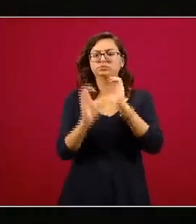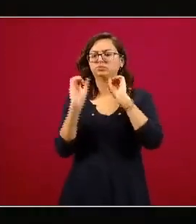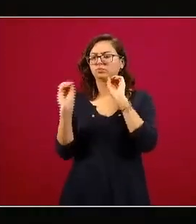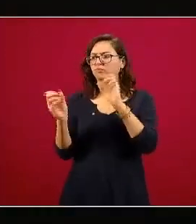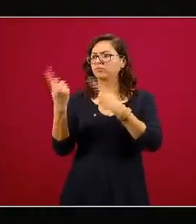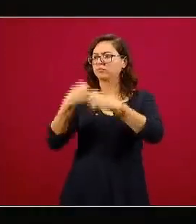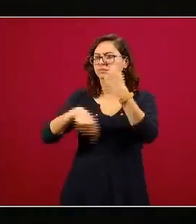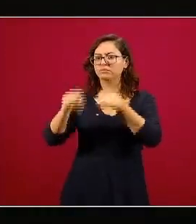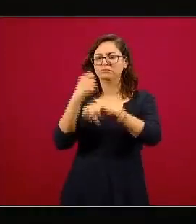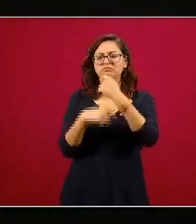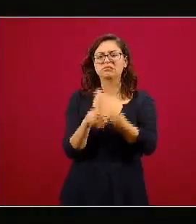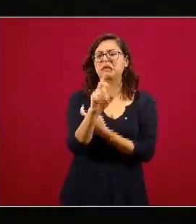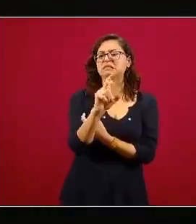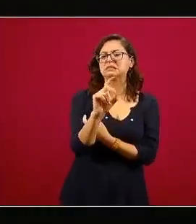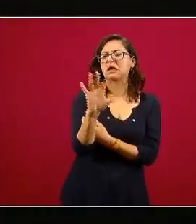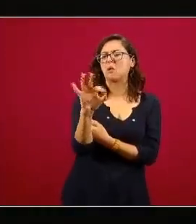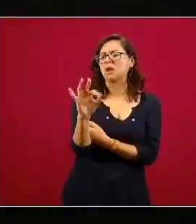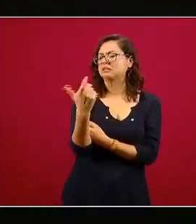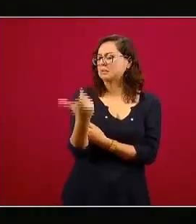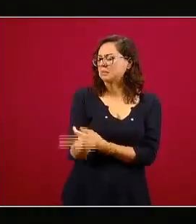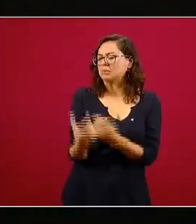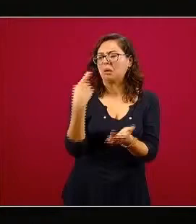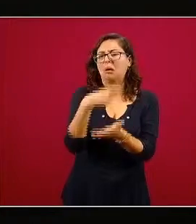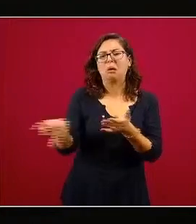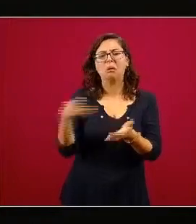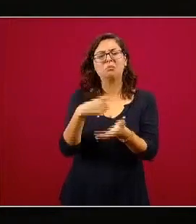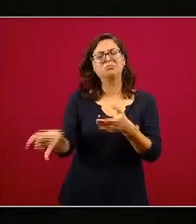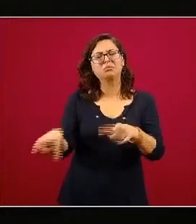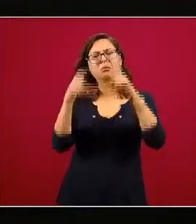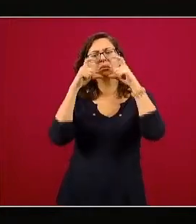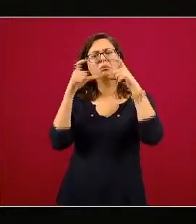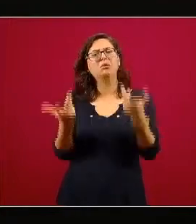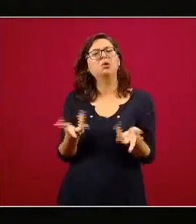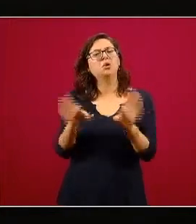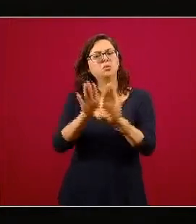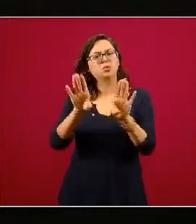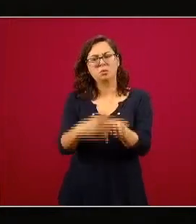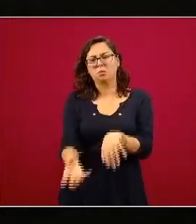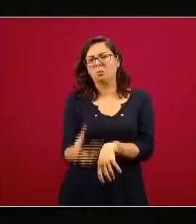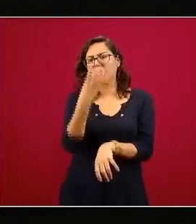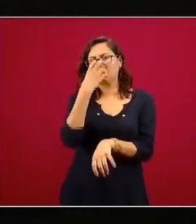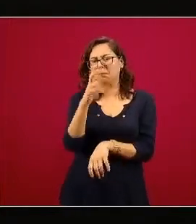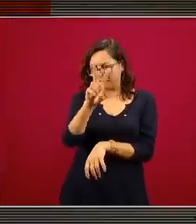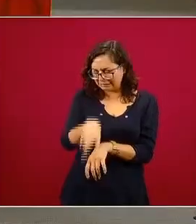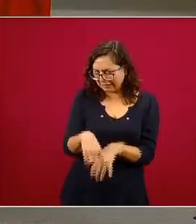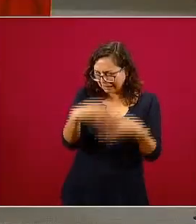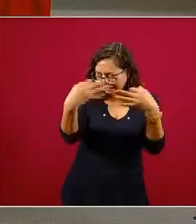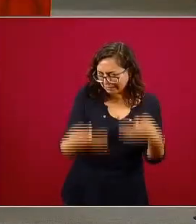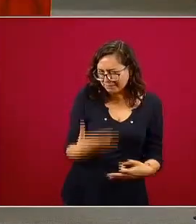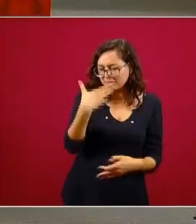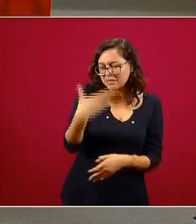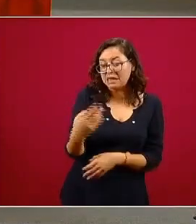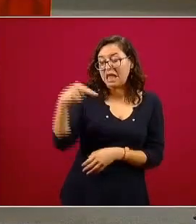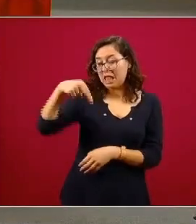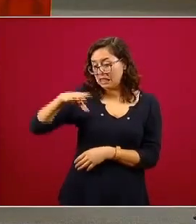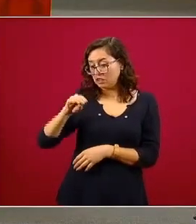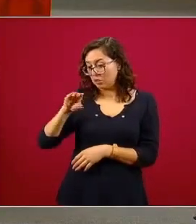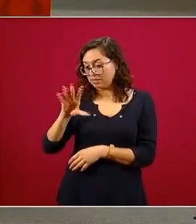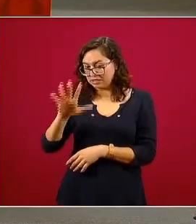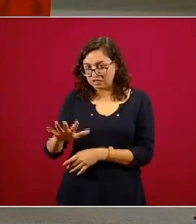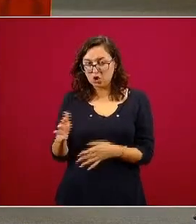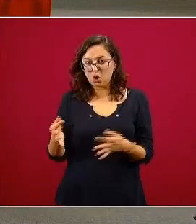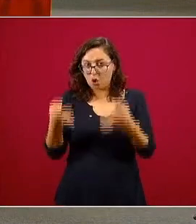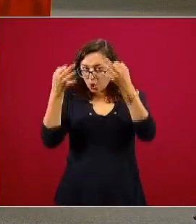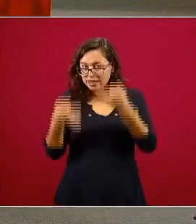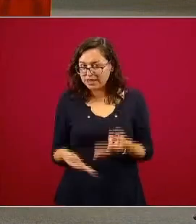irregulares por 30, 40 pesos. Entonces, sobre esto quisiera preguntarle cómo saber que una mascarilla N95 es